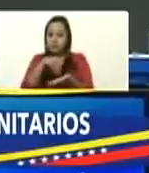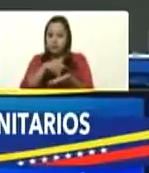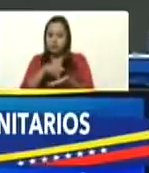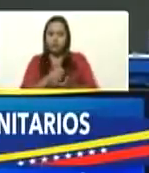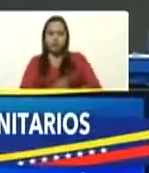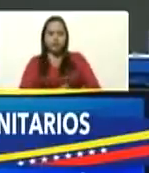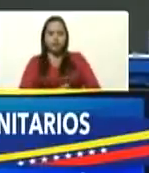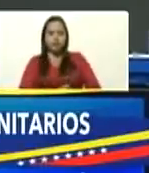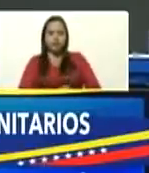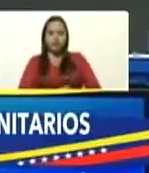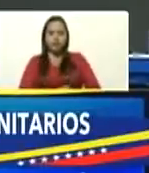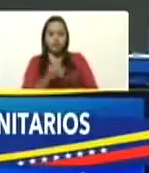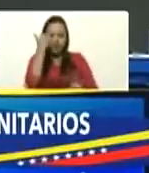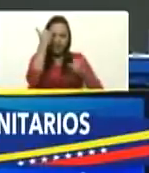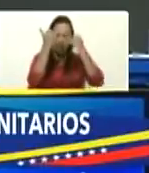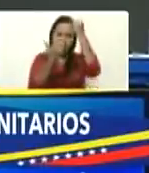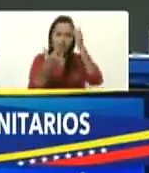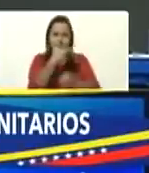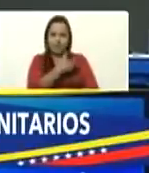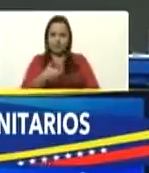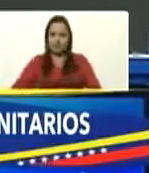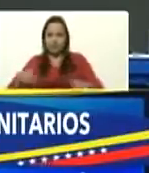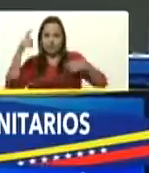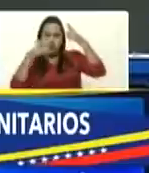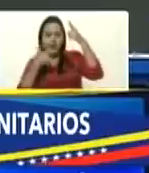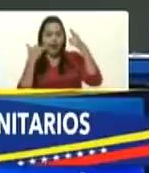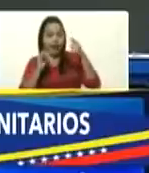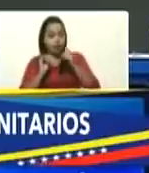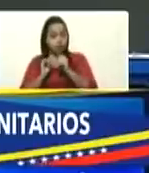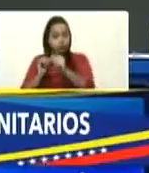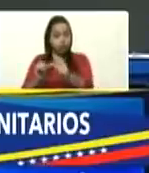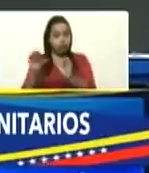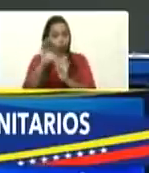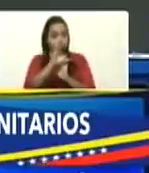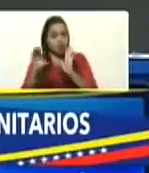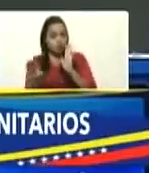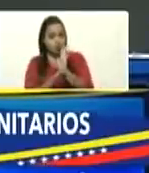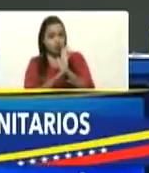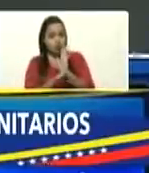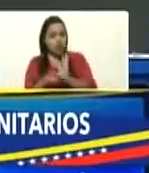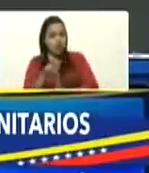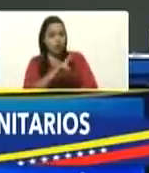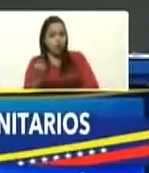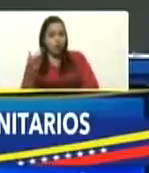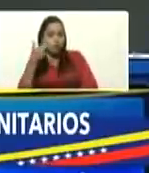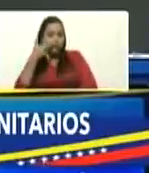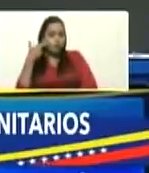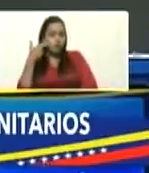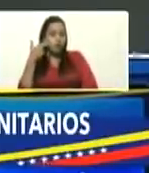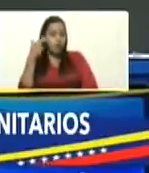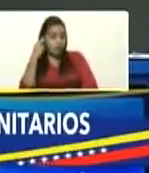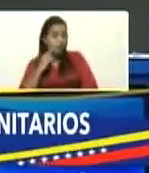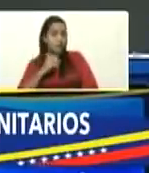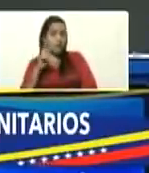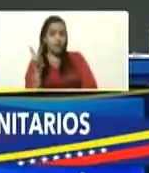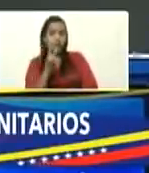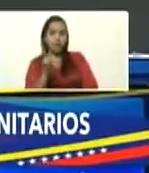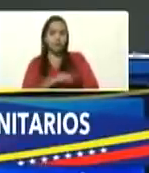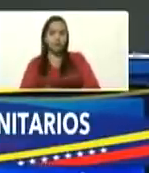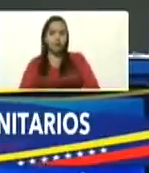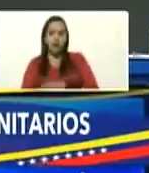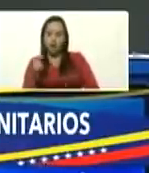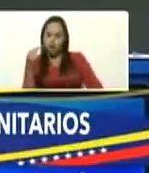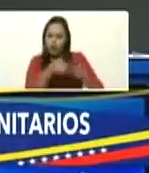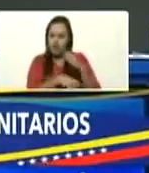protagónica, que ideó el comandante Chávez y que está establecida en nuestra Constitución de la República Bolivariana de Venezuela. Profundizar